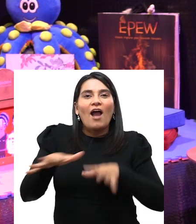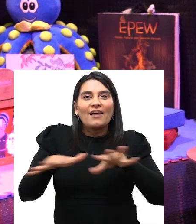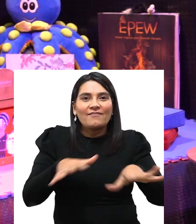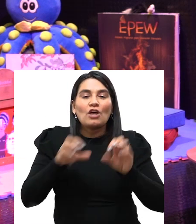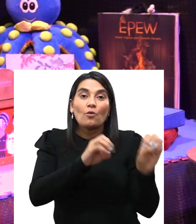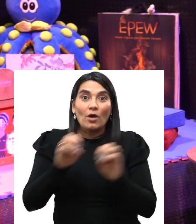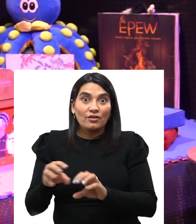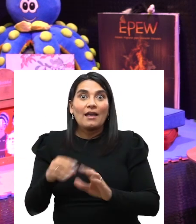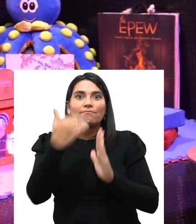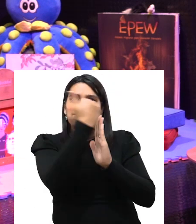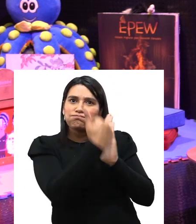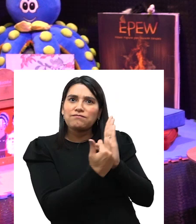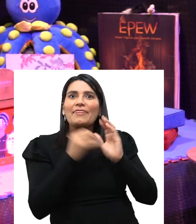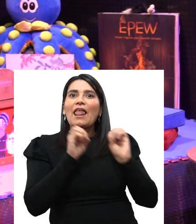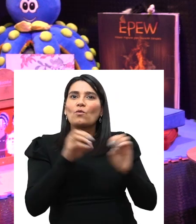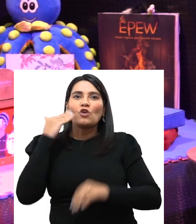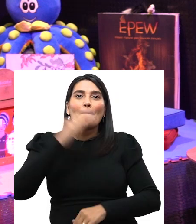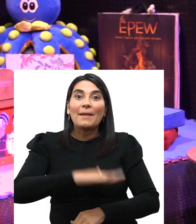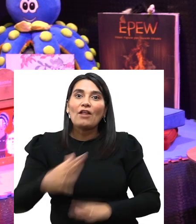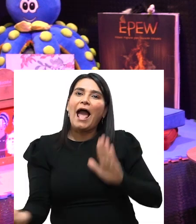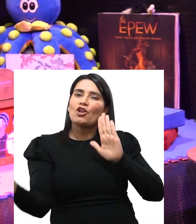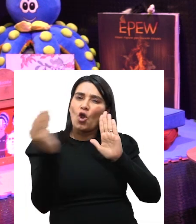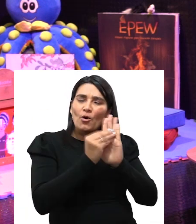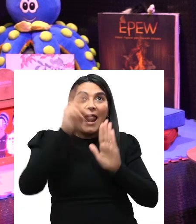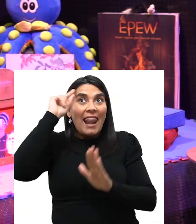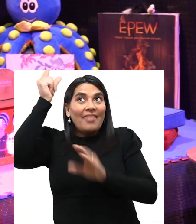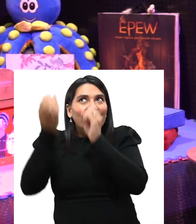Educación Parvularia. Incorporar la innovación